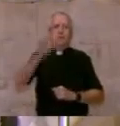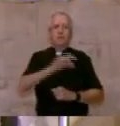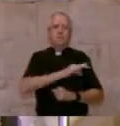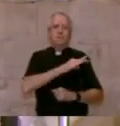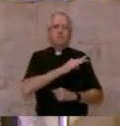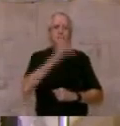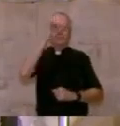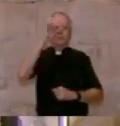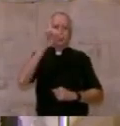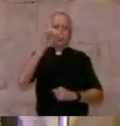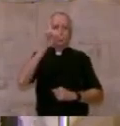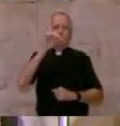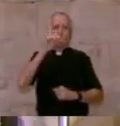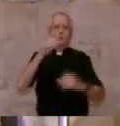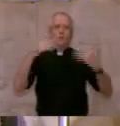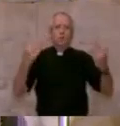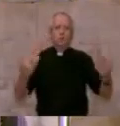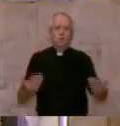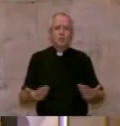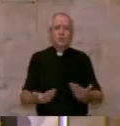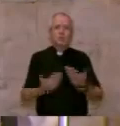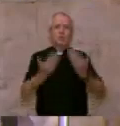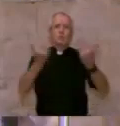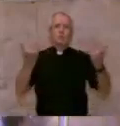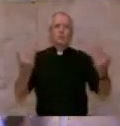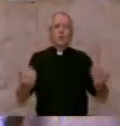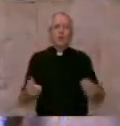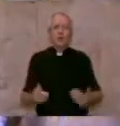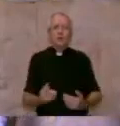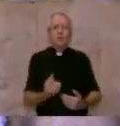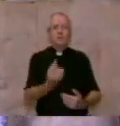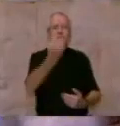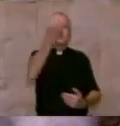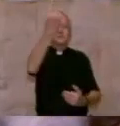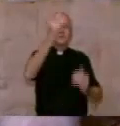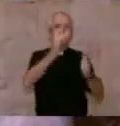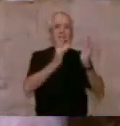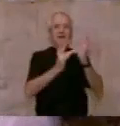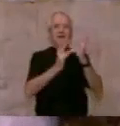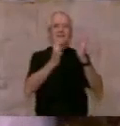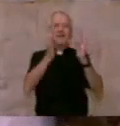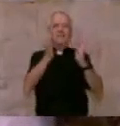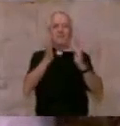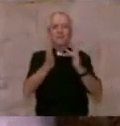Paraula del Senyor. Palabra del Señor.